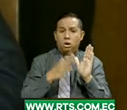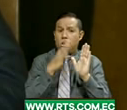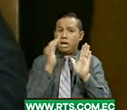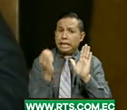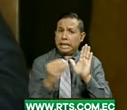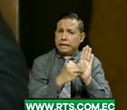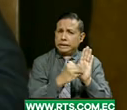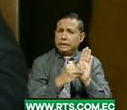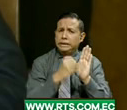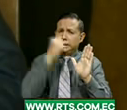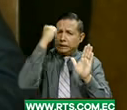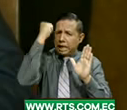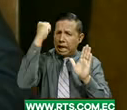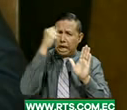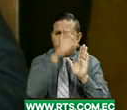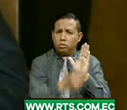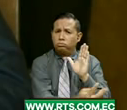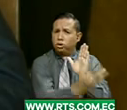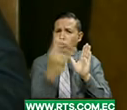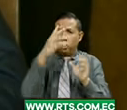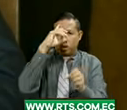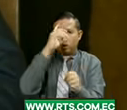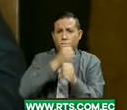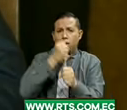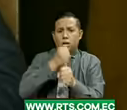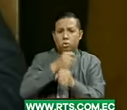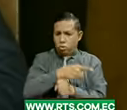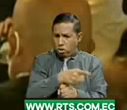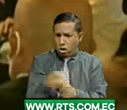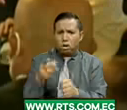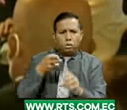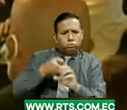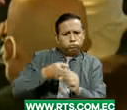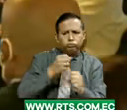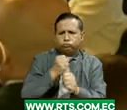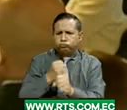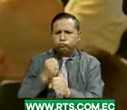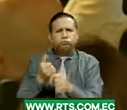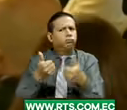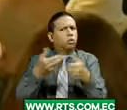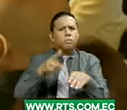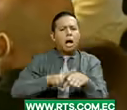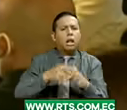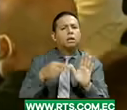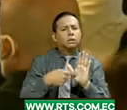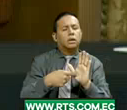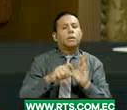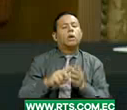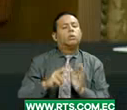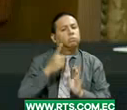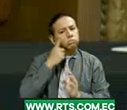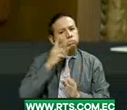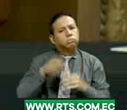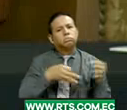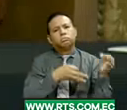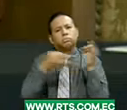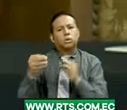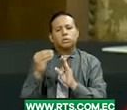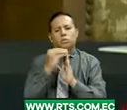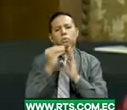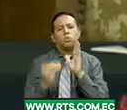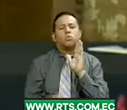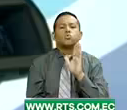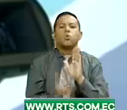aquellos trabajadores que tienen un empleo formal. Próximas a entregar a la Asamblea Nacional por parte del gobierno se encuentran un proyecto